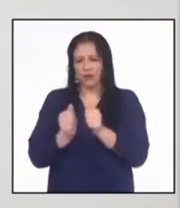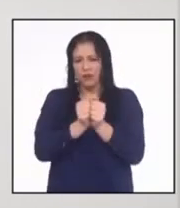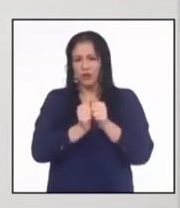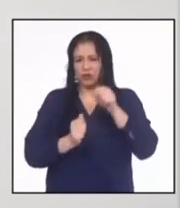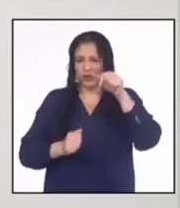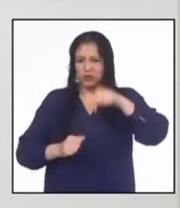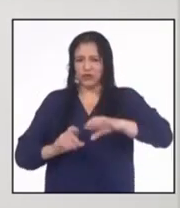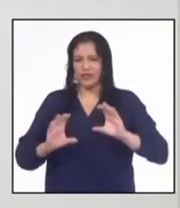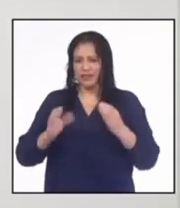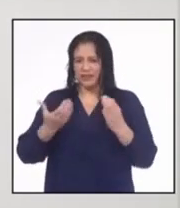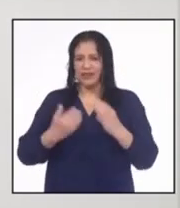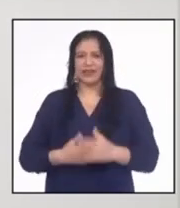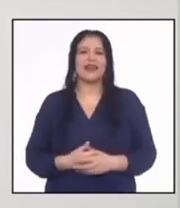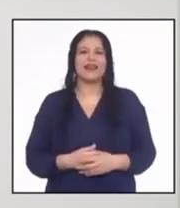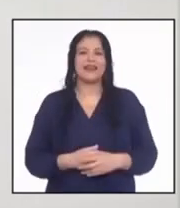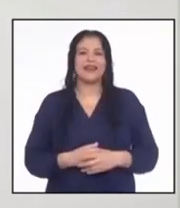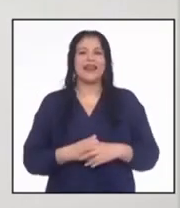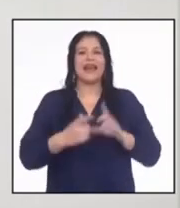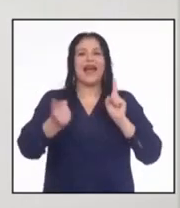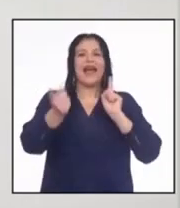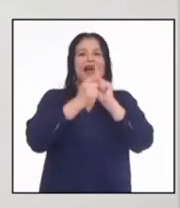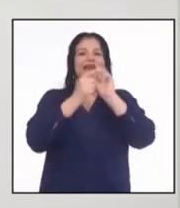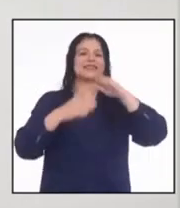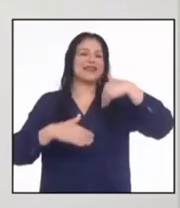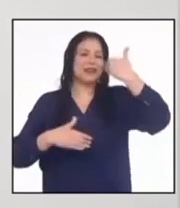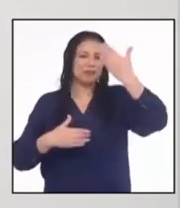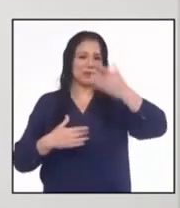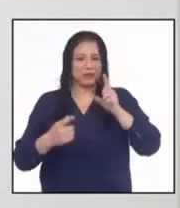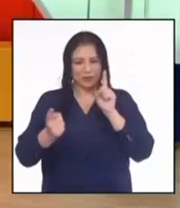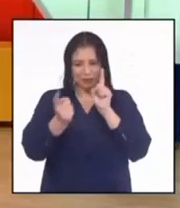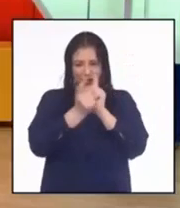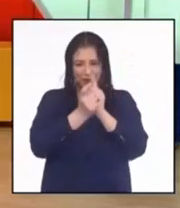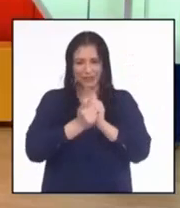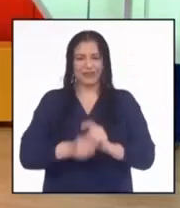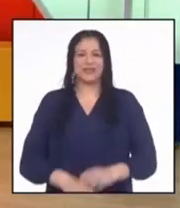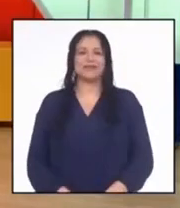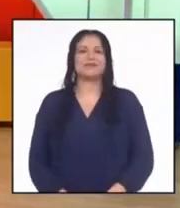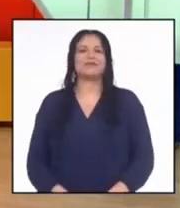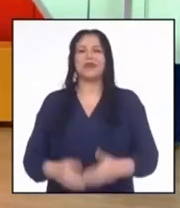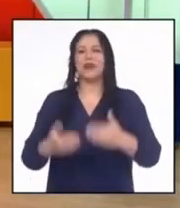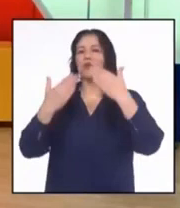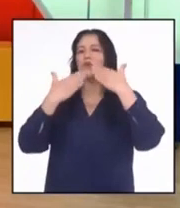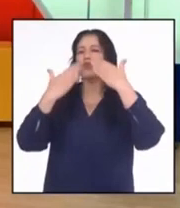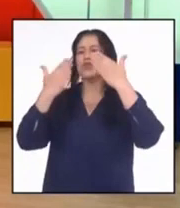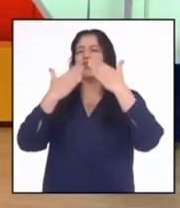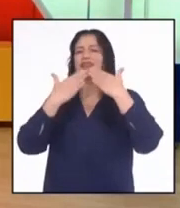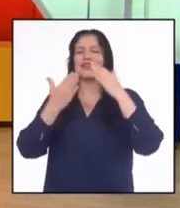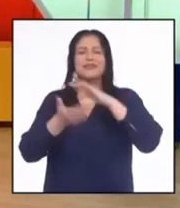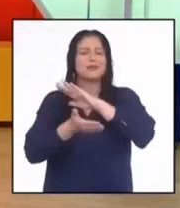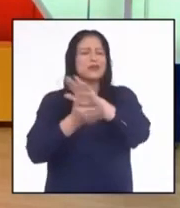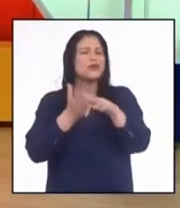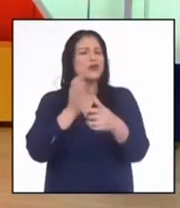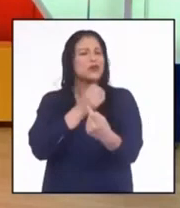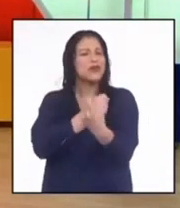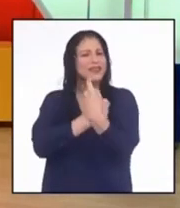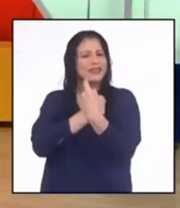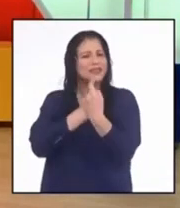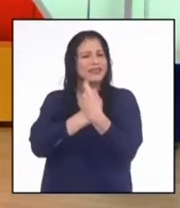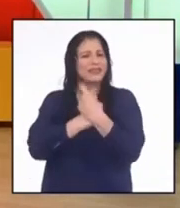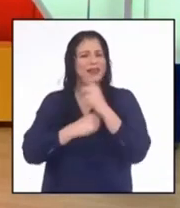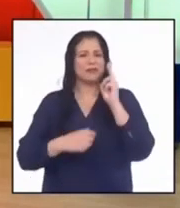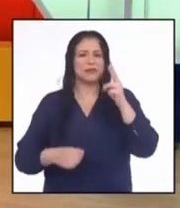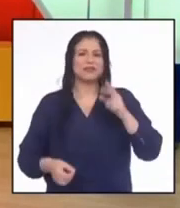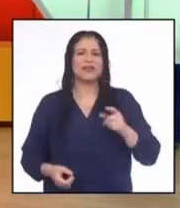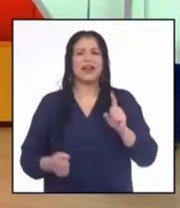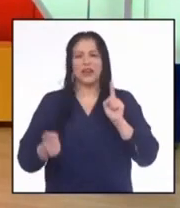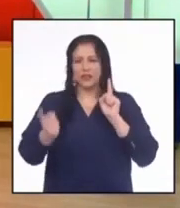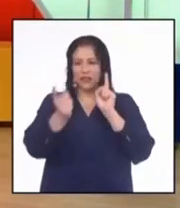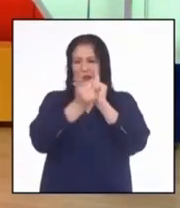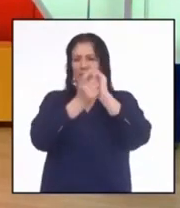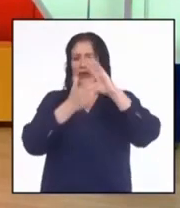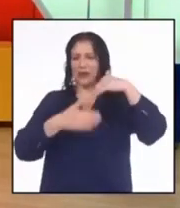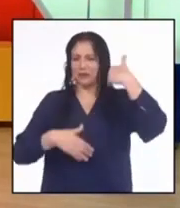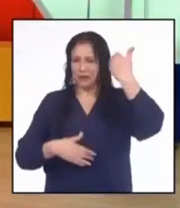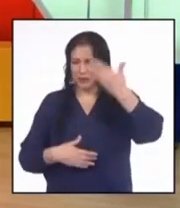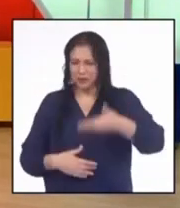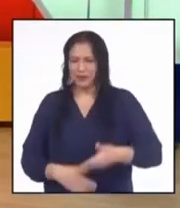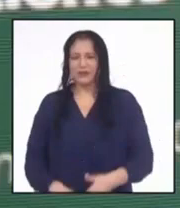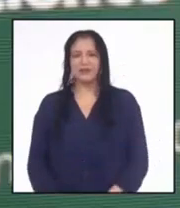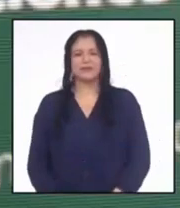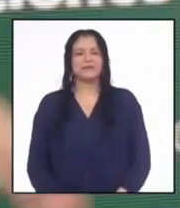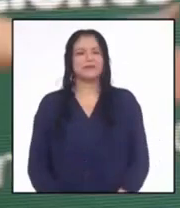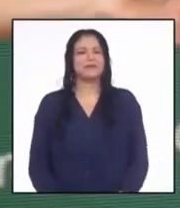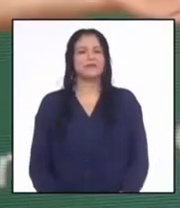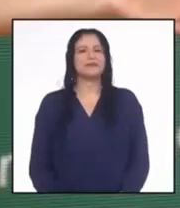en la sesión de hoy. Hasta una próxima oportunidad. Muchas gracias por todo, profesora. ¡Nos vemos!